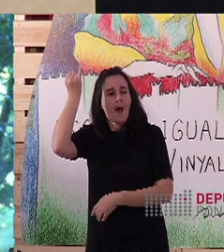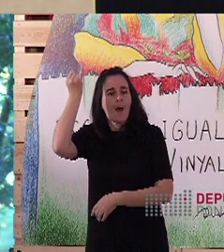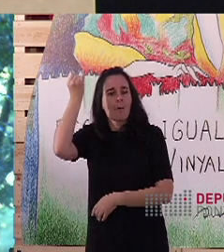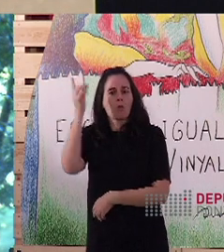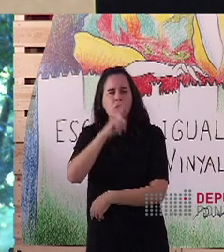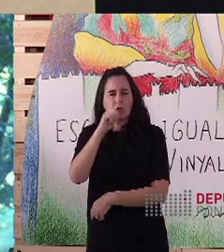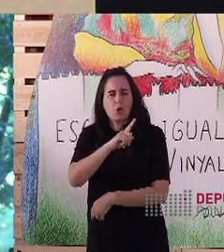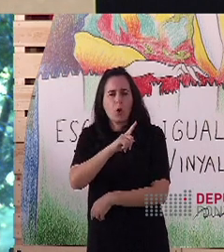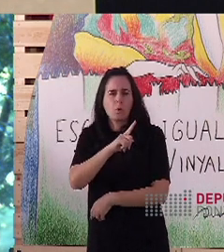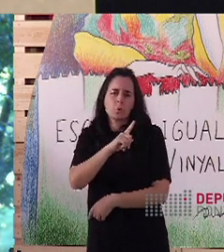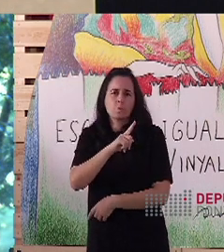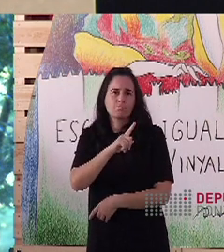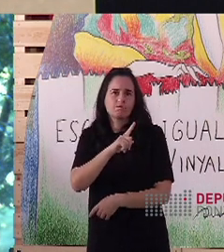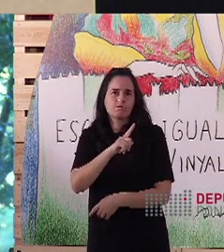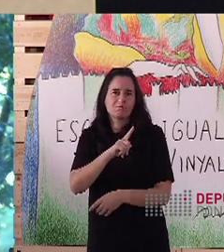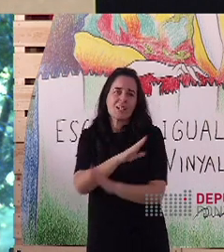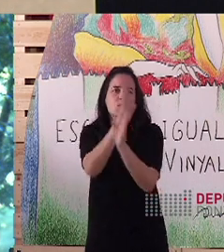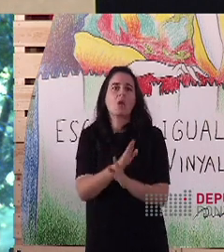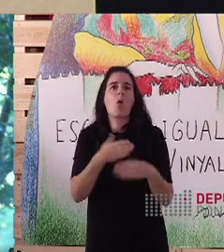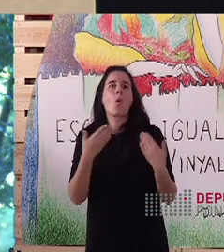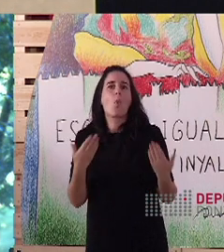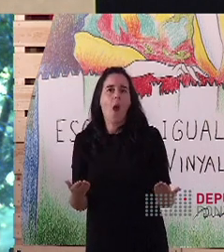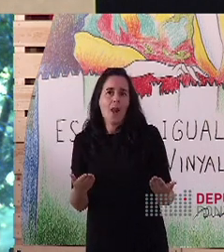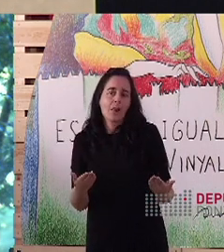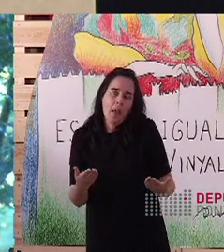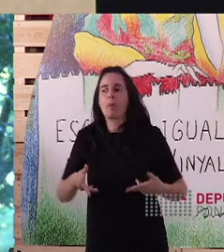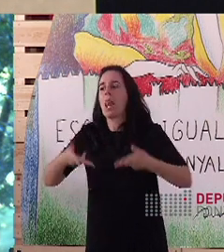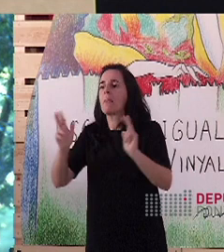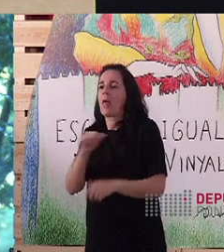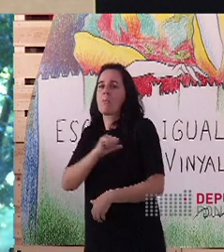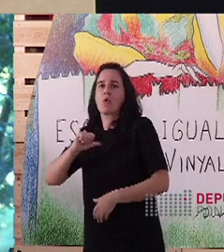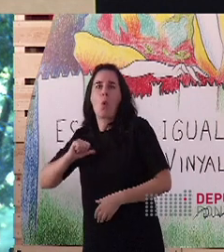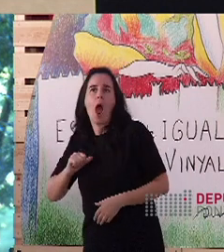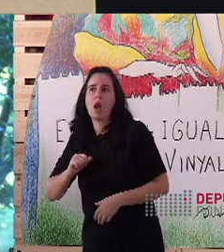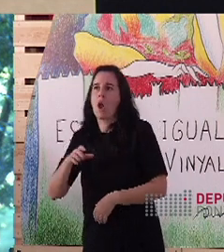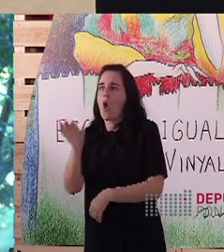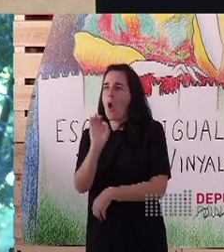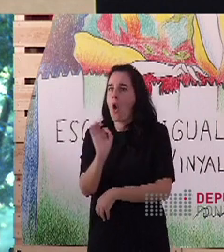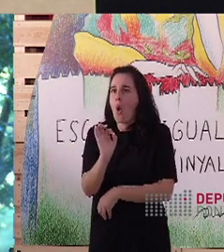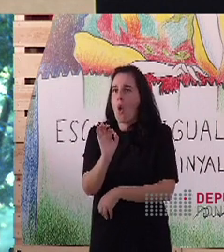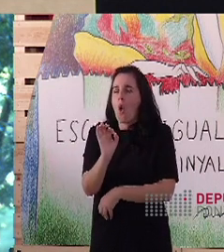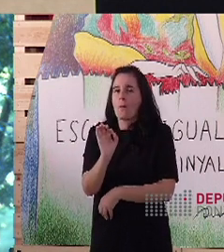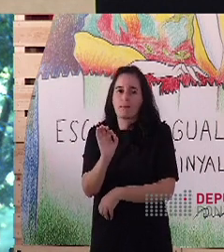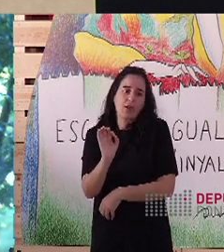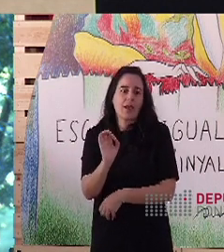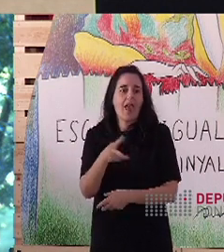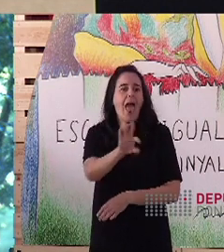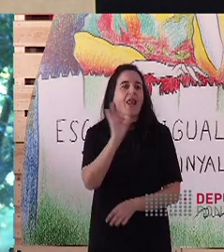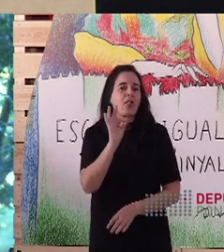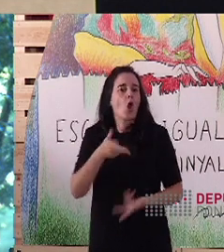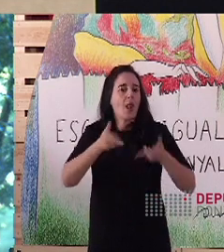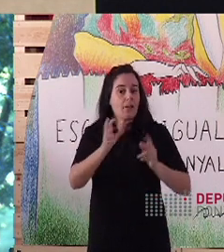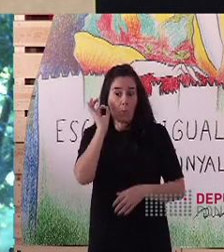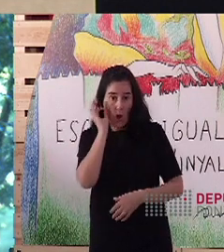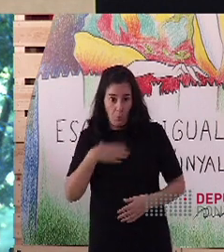que la prostitución es el resultado de la libertad individual, de una elección libre por parte de